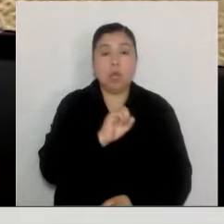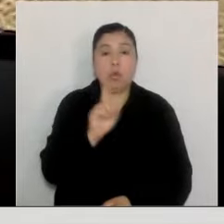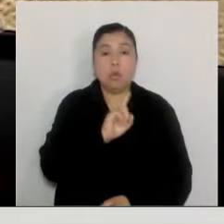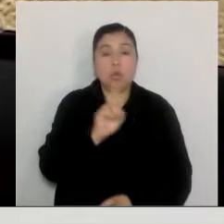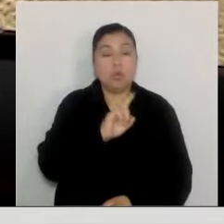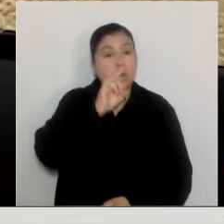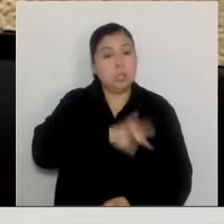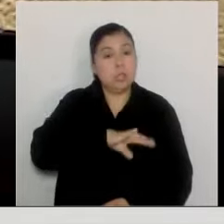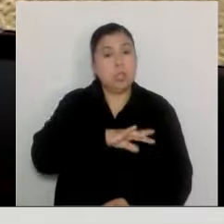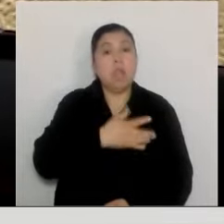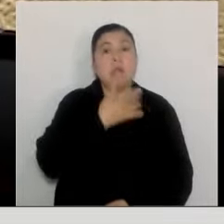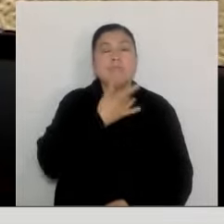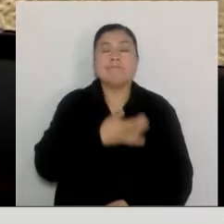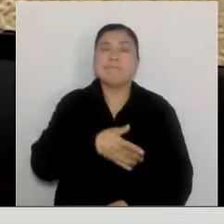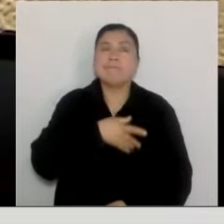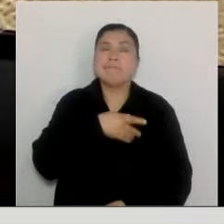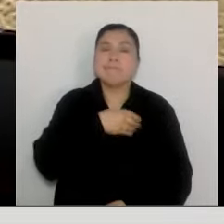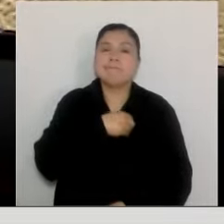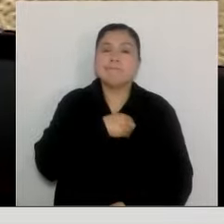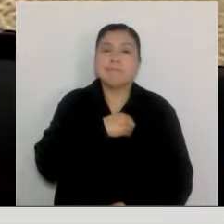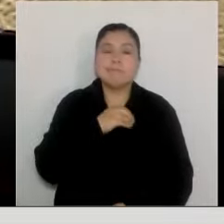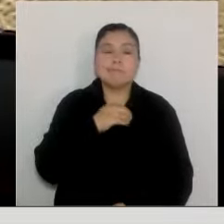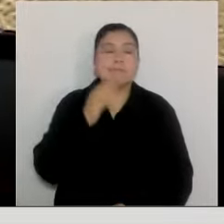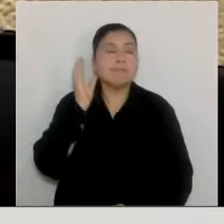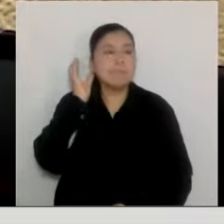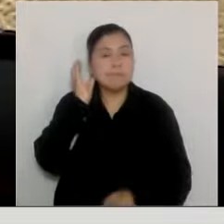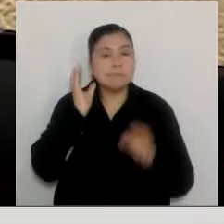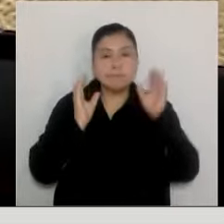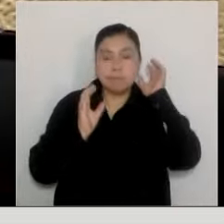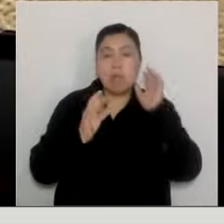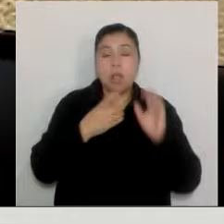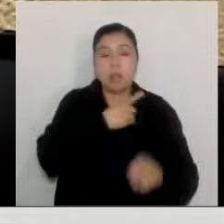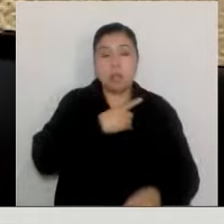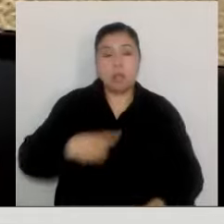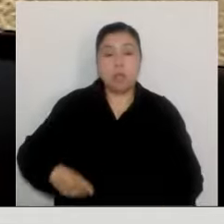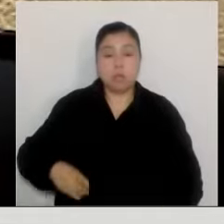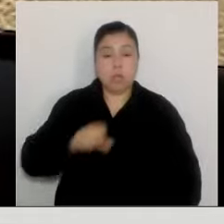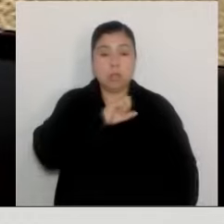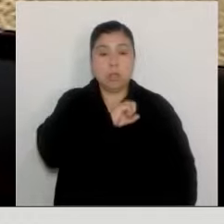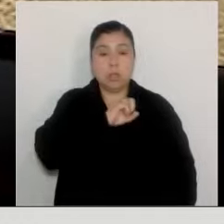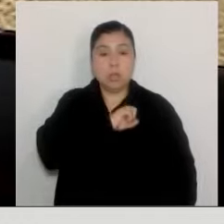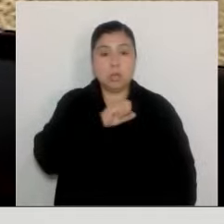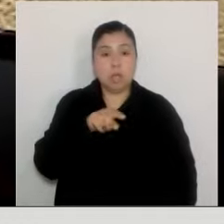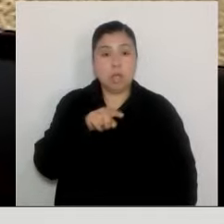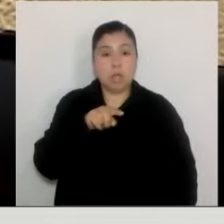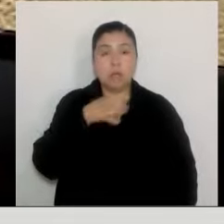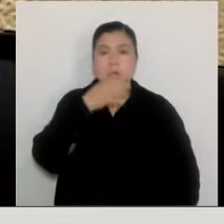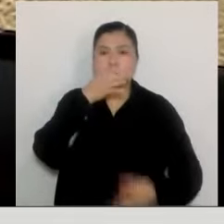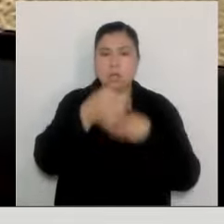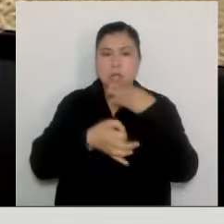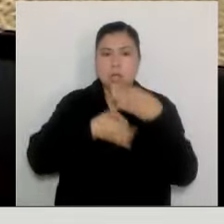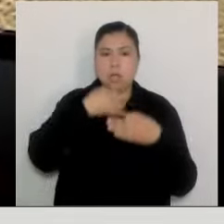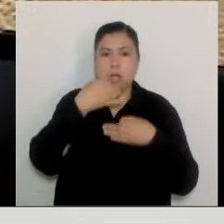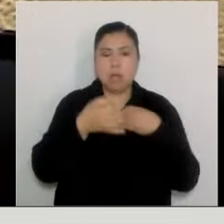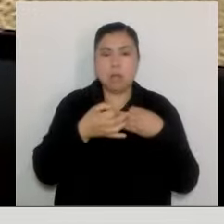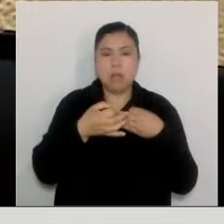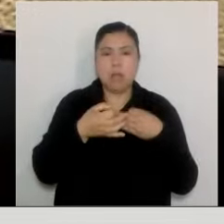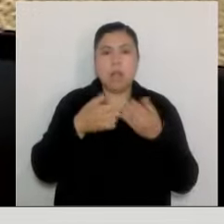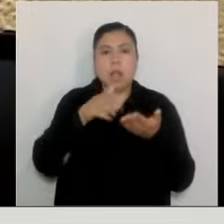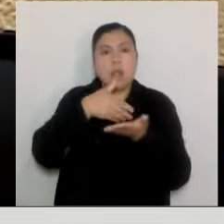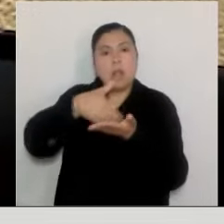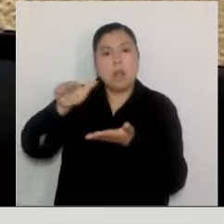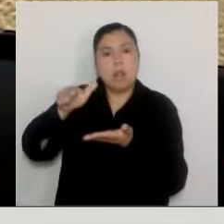porque Lamento escuchar que algunos diputados santiaguinos estén diciendo que van a rechazar